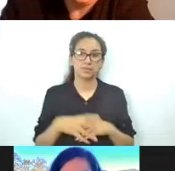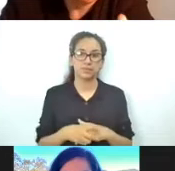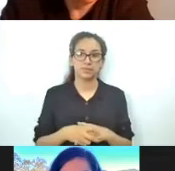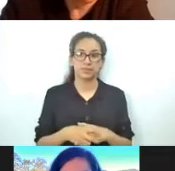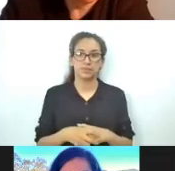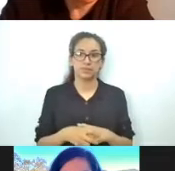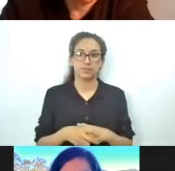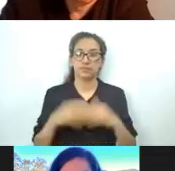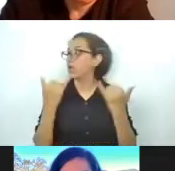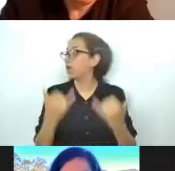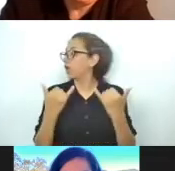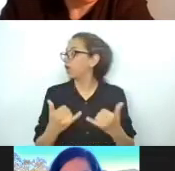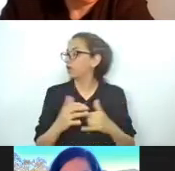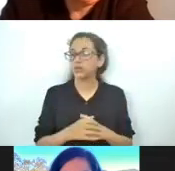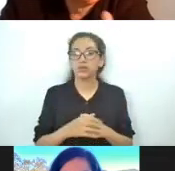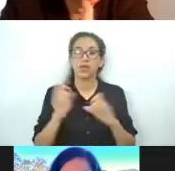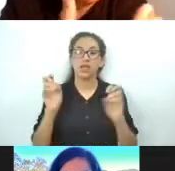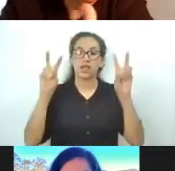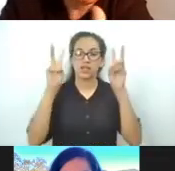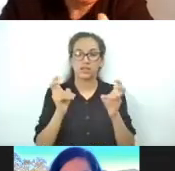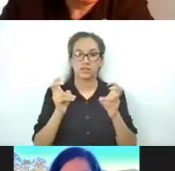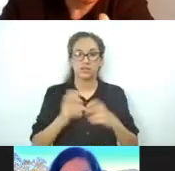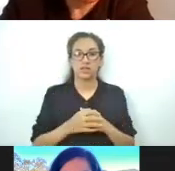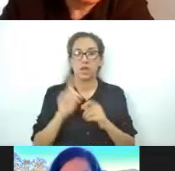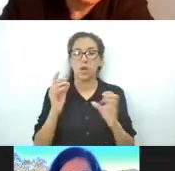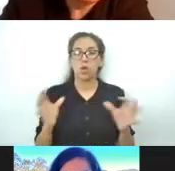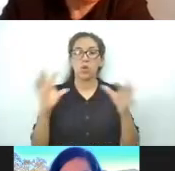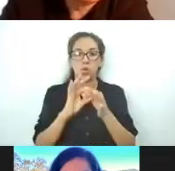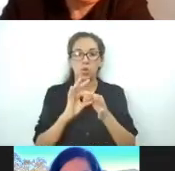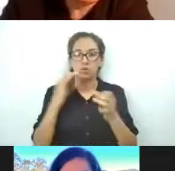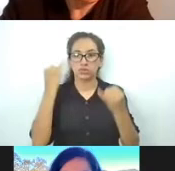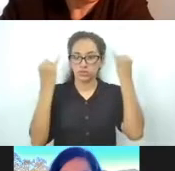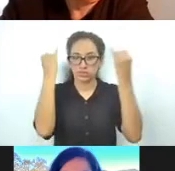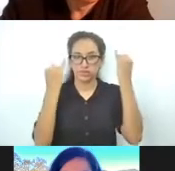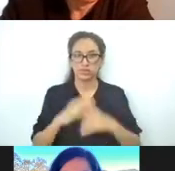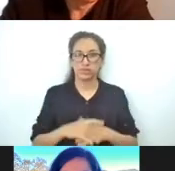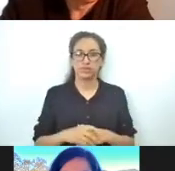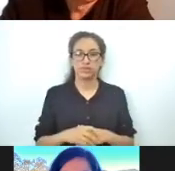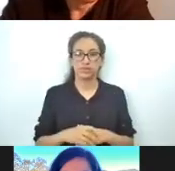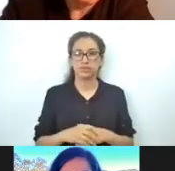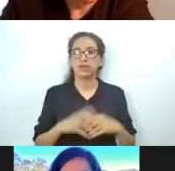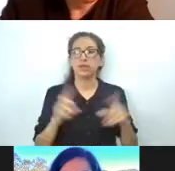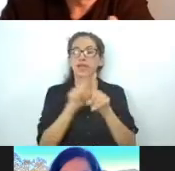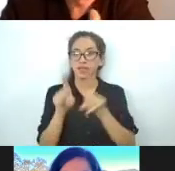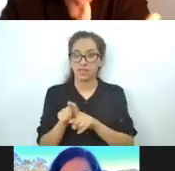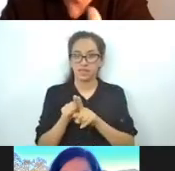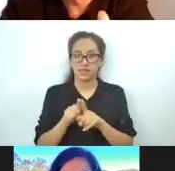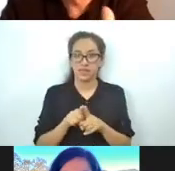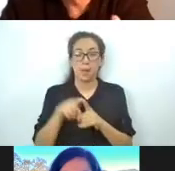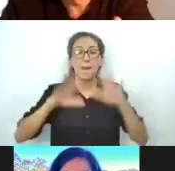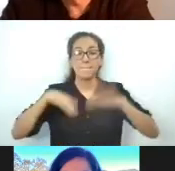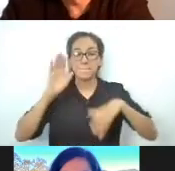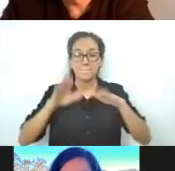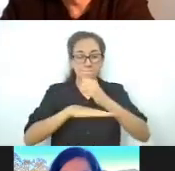y actualmente, pues, a través de un grupo de gente que se dedica al estudio de la eyaculación, ¿no? Hay base